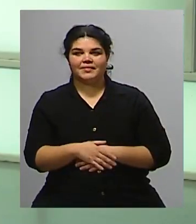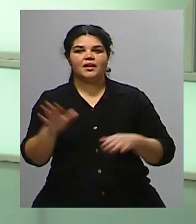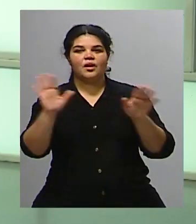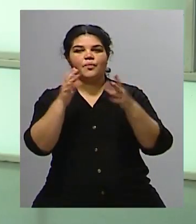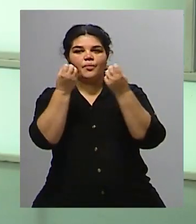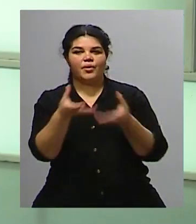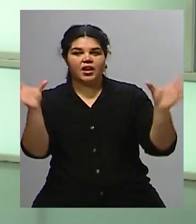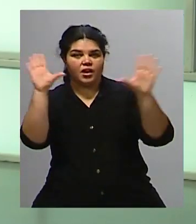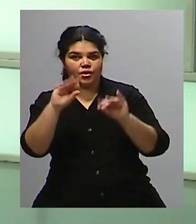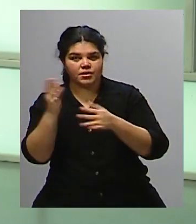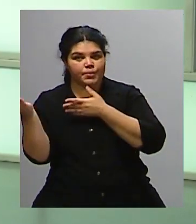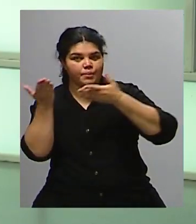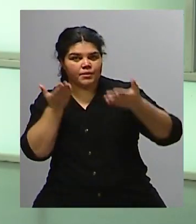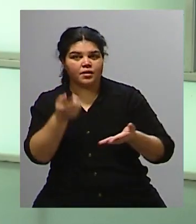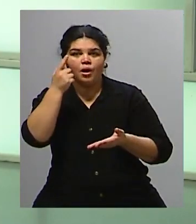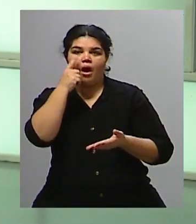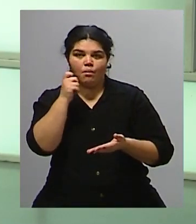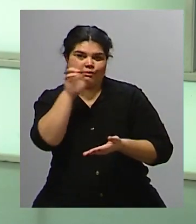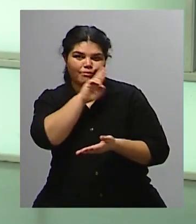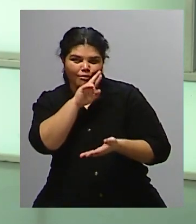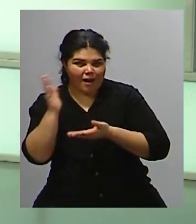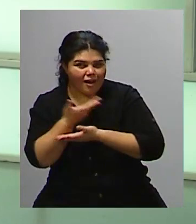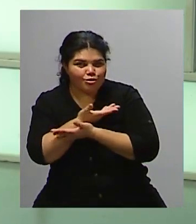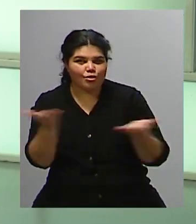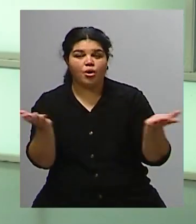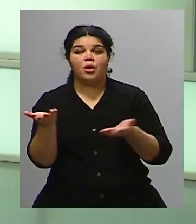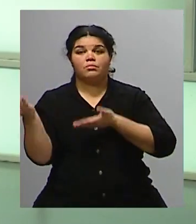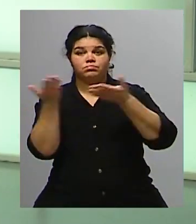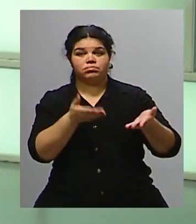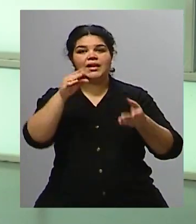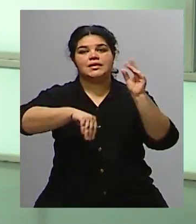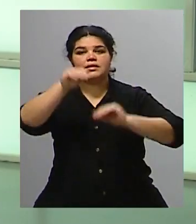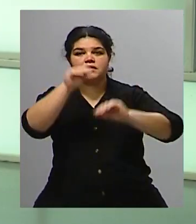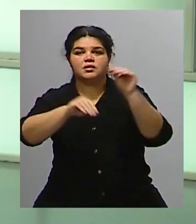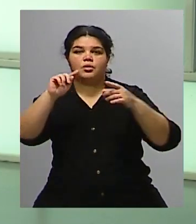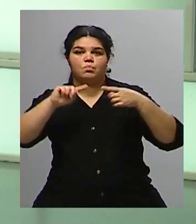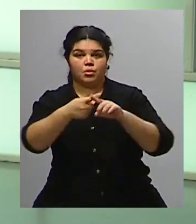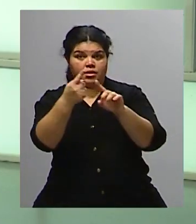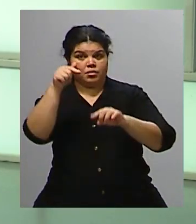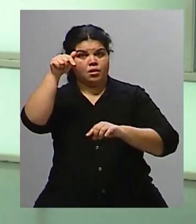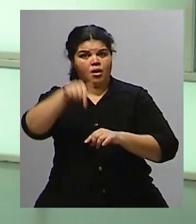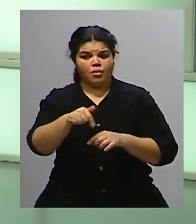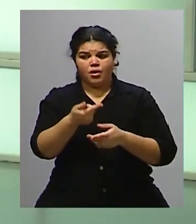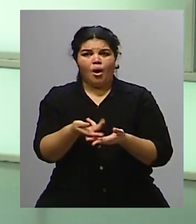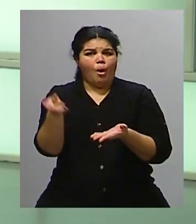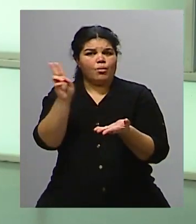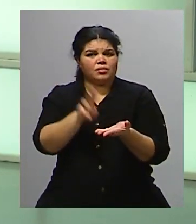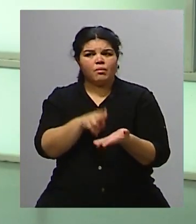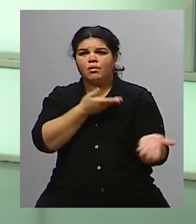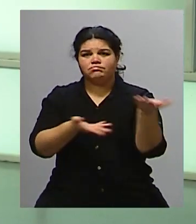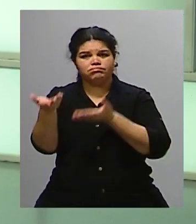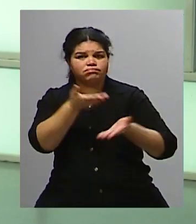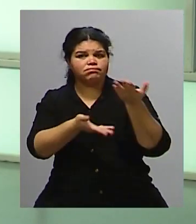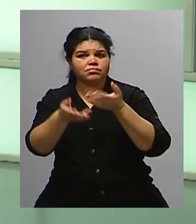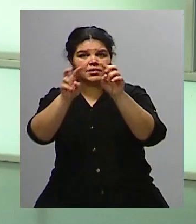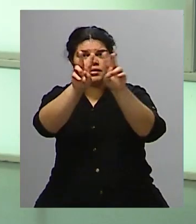¿qué tal? Muy buenas noches, bienvenidas, bienvenidos a esta nueva edición de Chat Político. Aquí estamos una noche más para compartir con ustedes y hablar de un